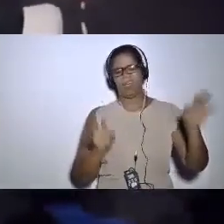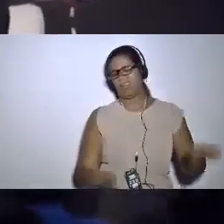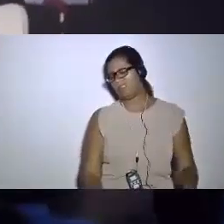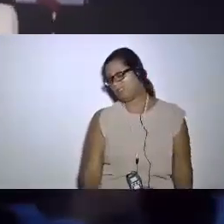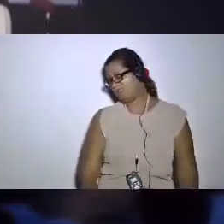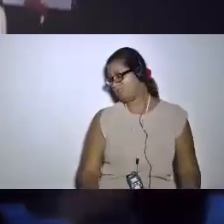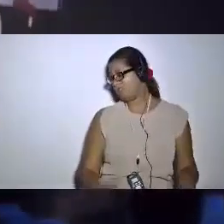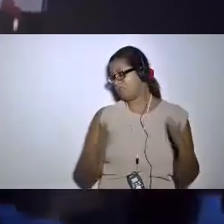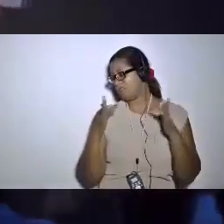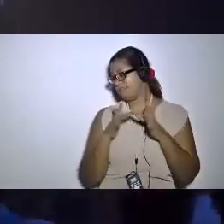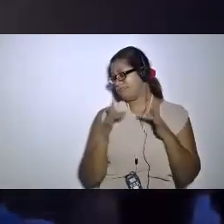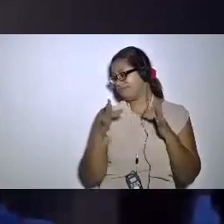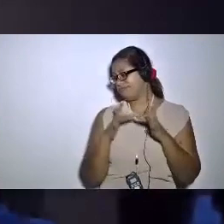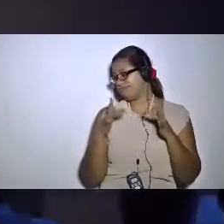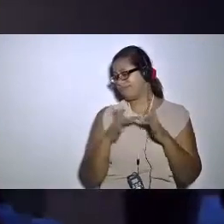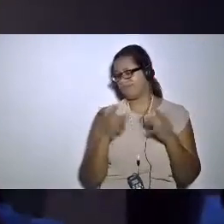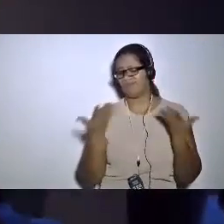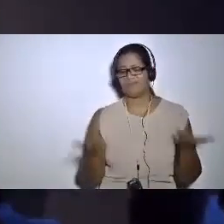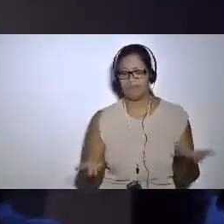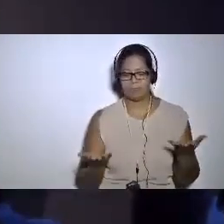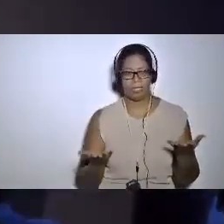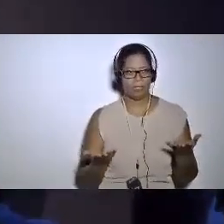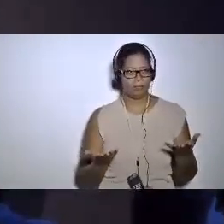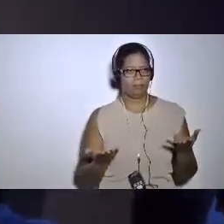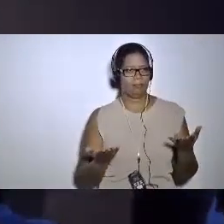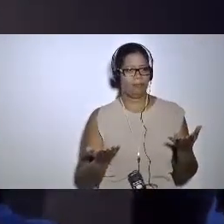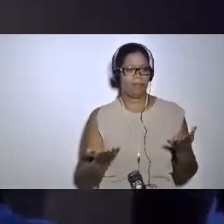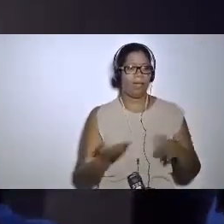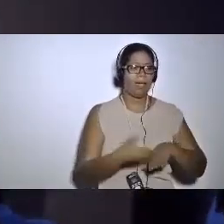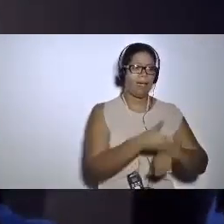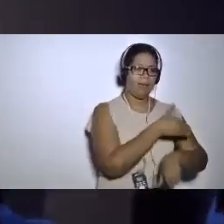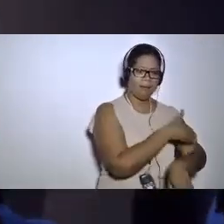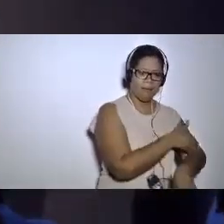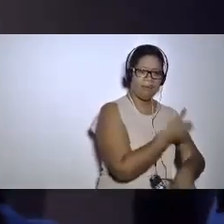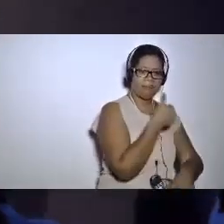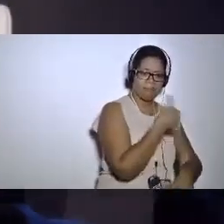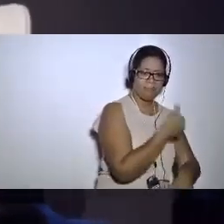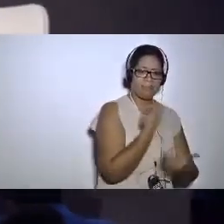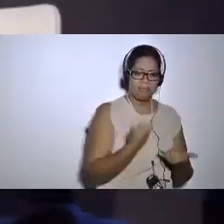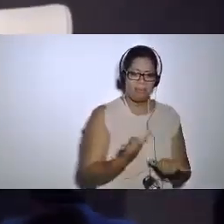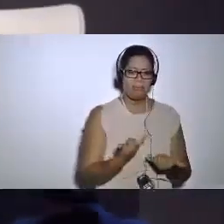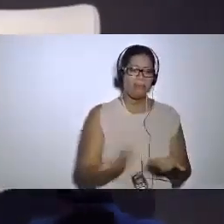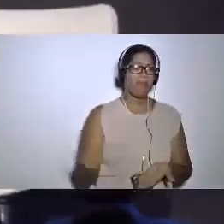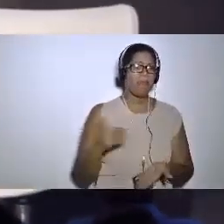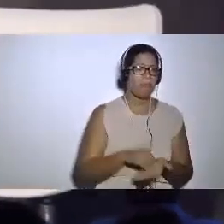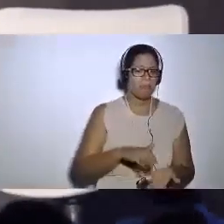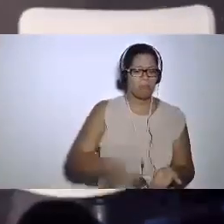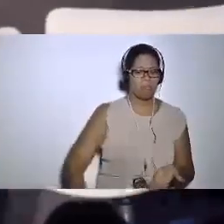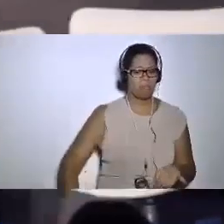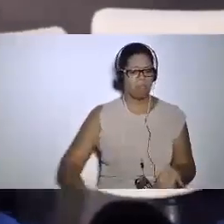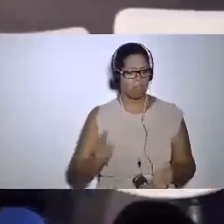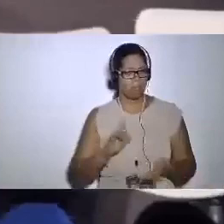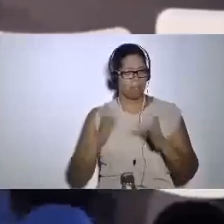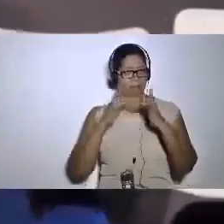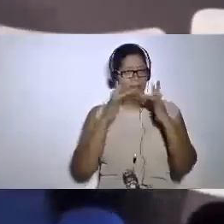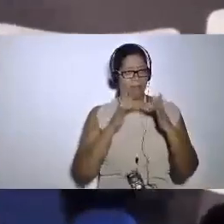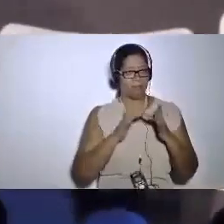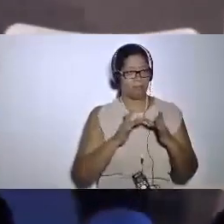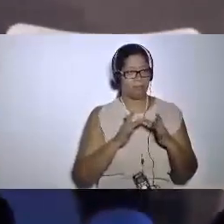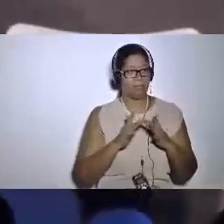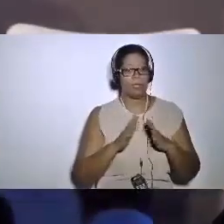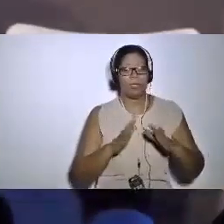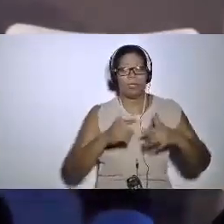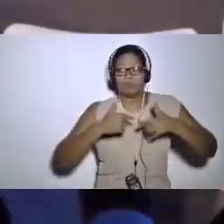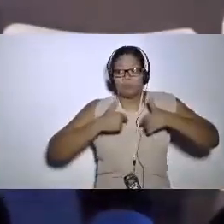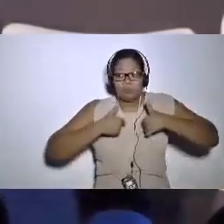conectividad, yo estaba algo desilusionada. Decía, bueno, nos vamos a devolver, vamos a hablar. Bueno, ¿dónde está?